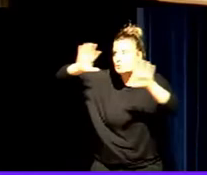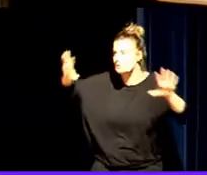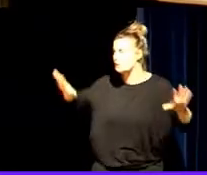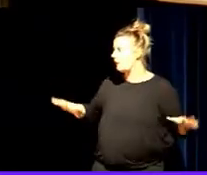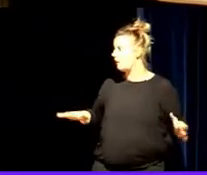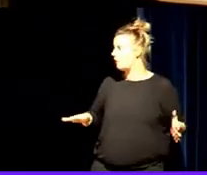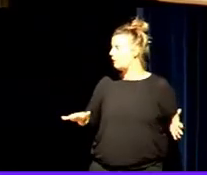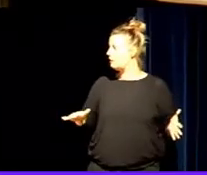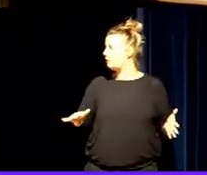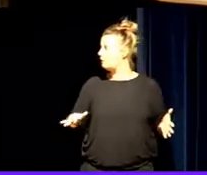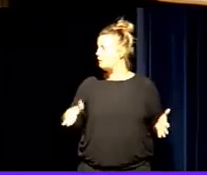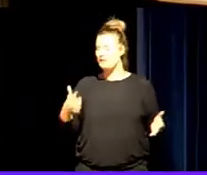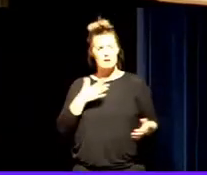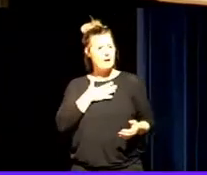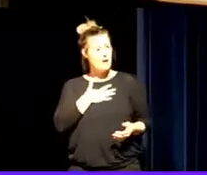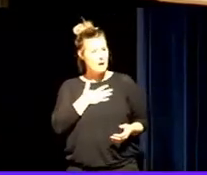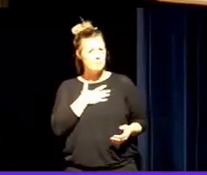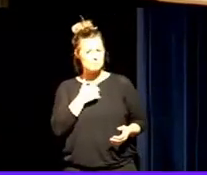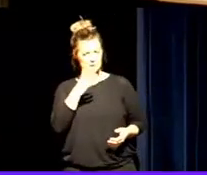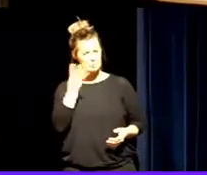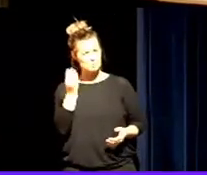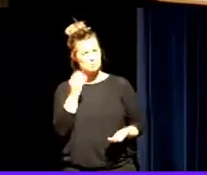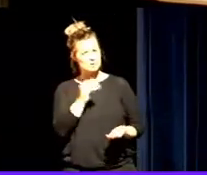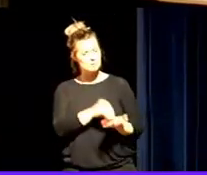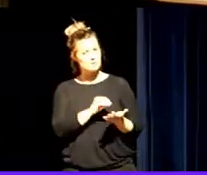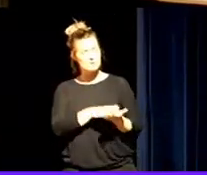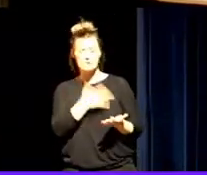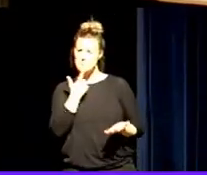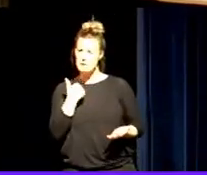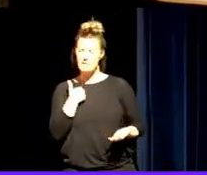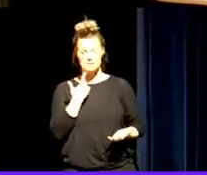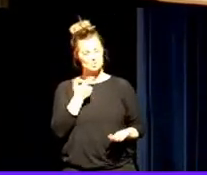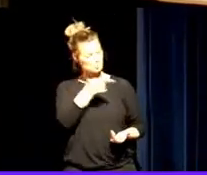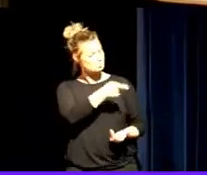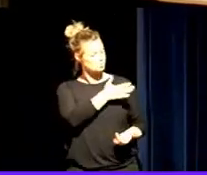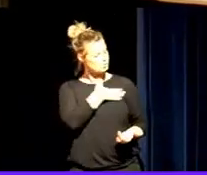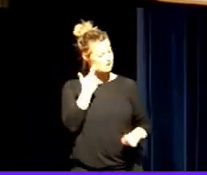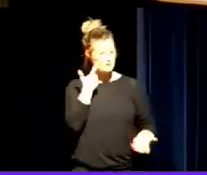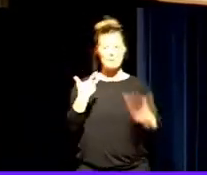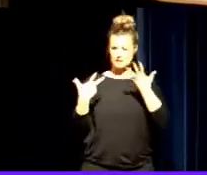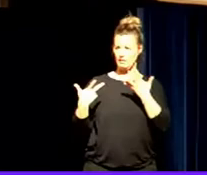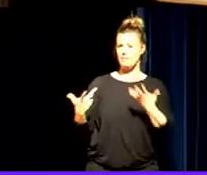¿quién? A mí es que me han acusado muchas veces de querer llamar la atención.